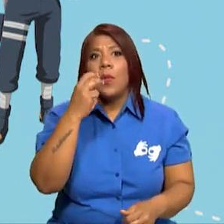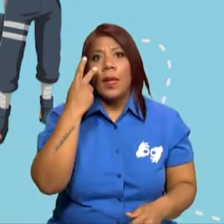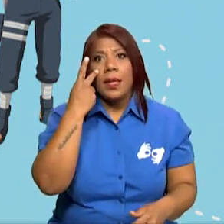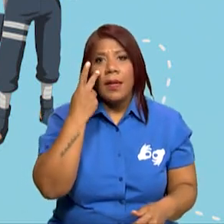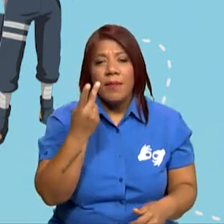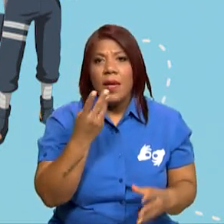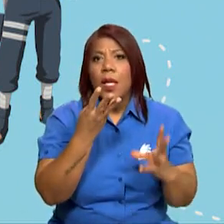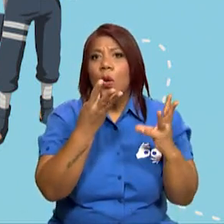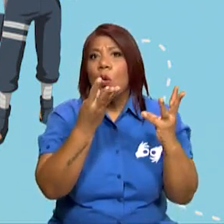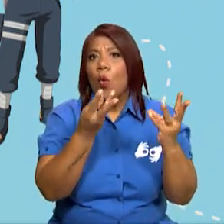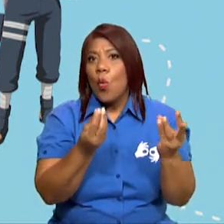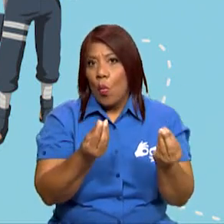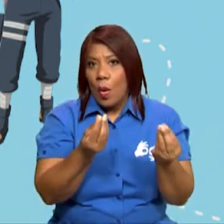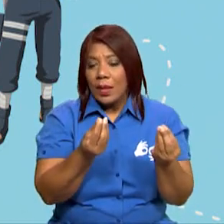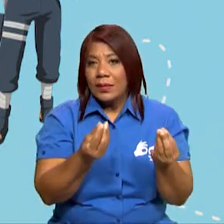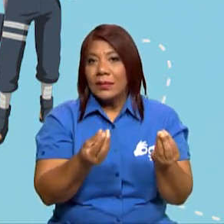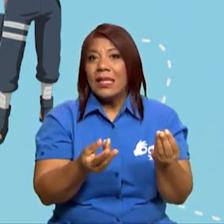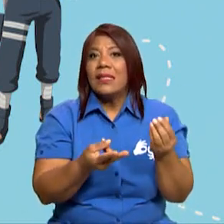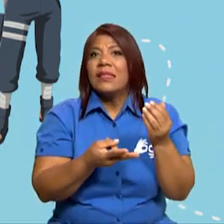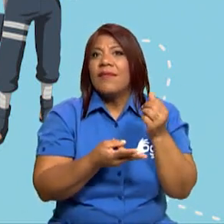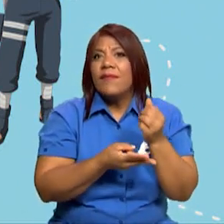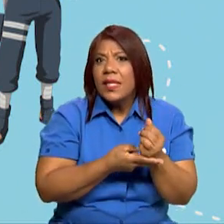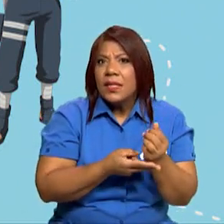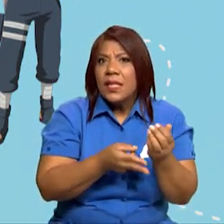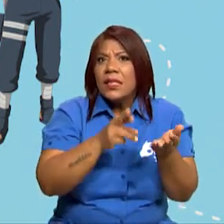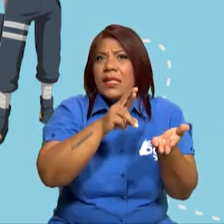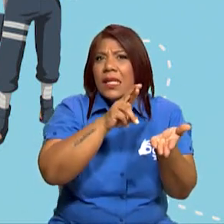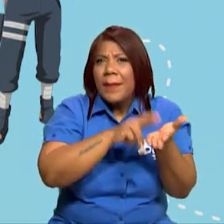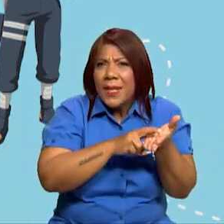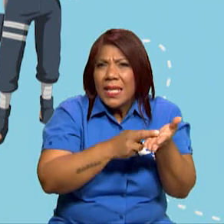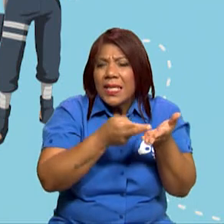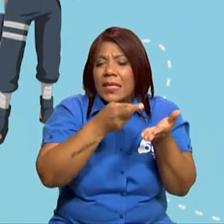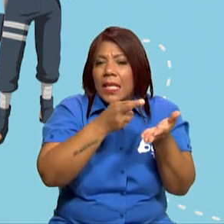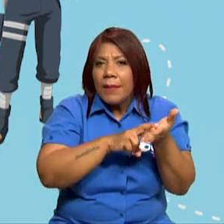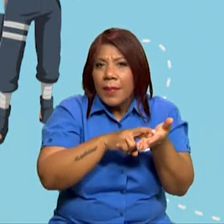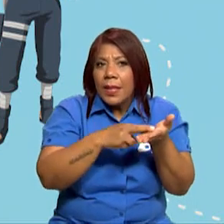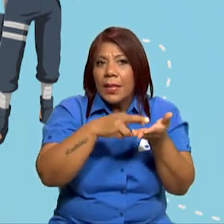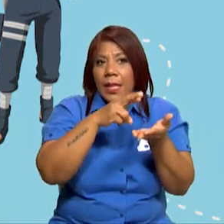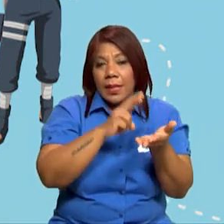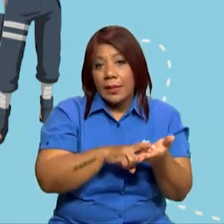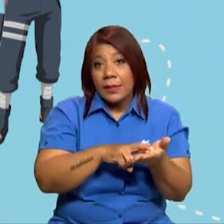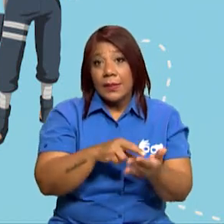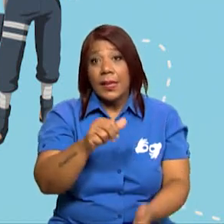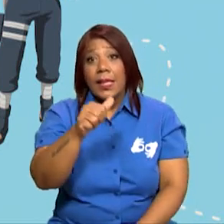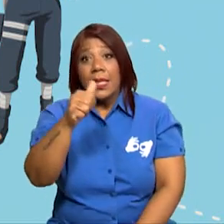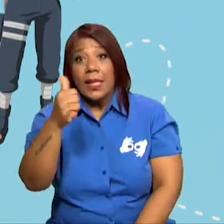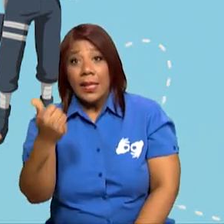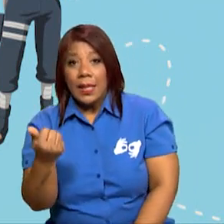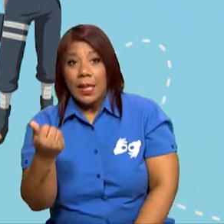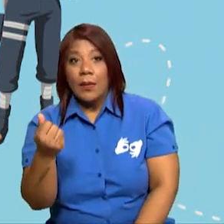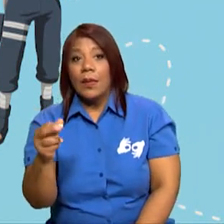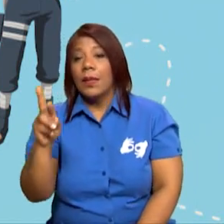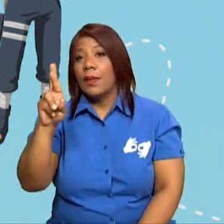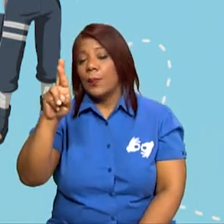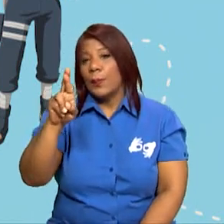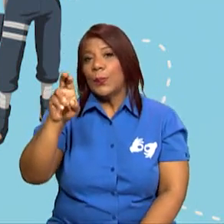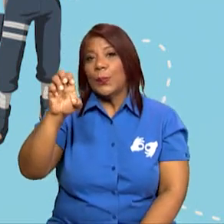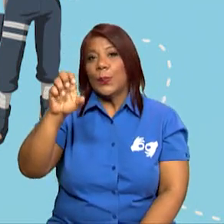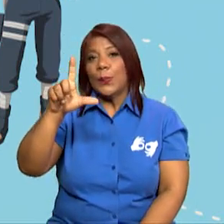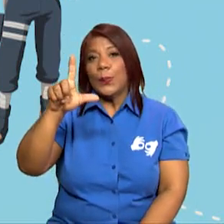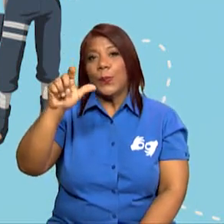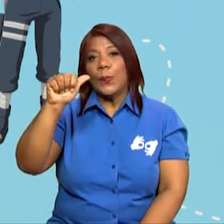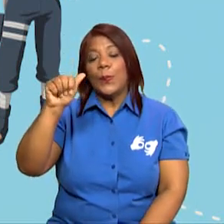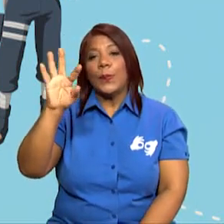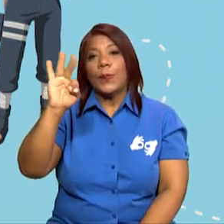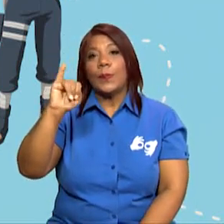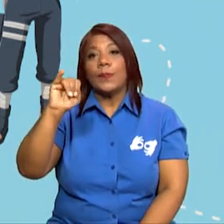en forma decimal o por ciento. Por eso necesitamos esos dos contenidos que habíamos aprendido antes, Fluffy,